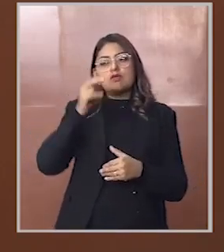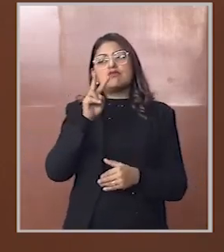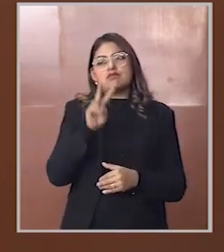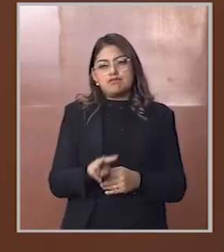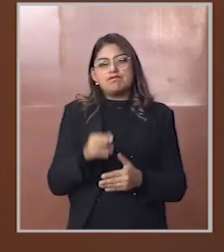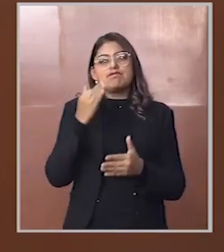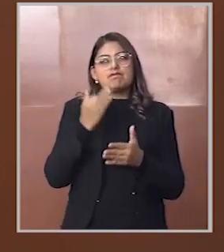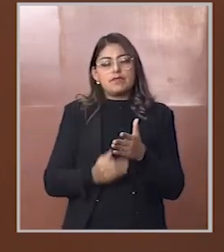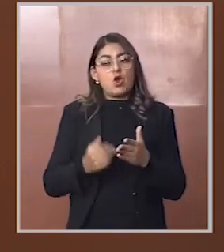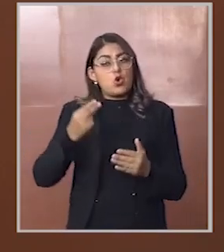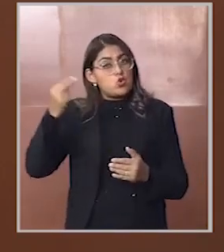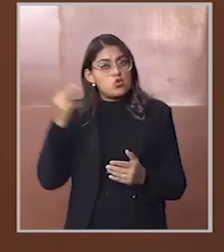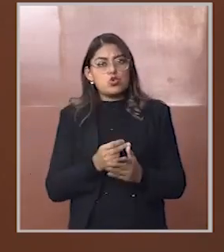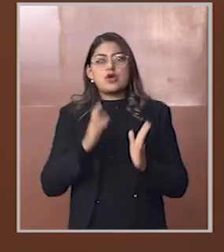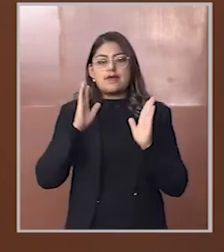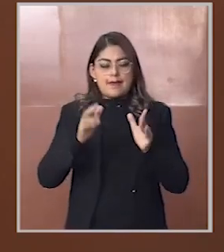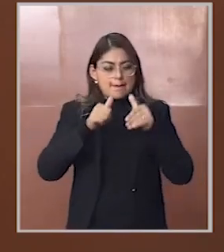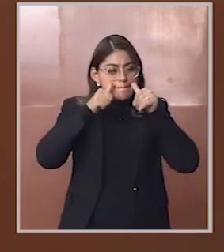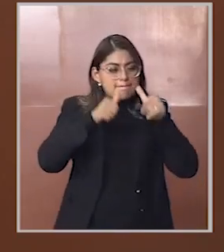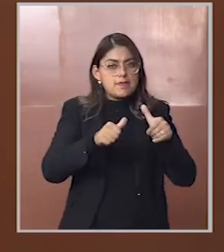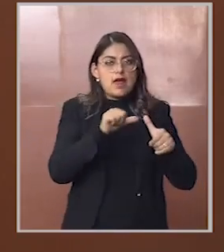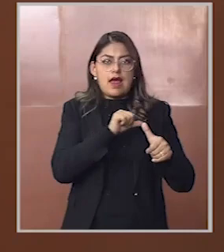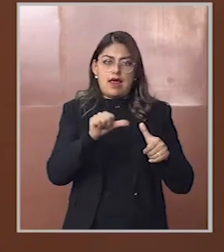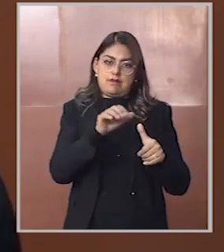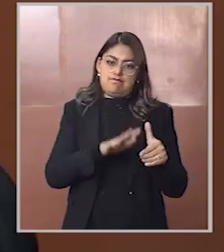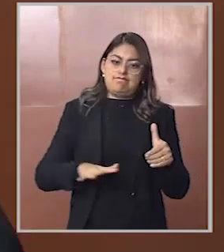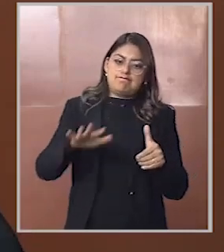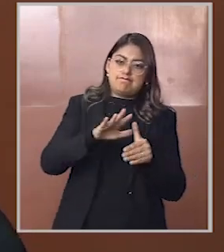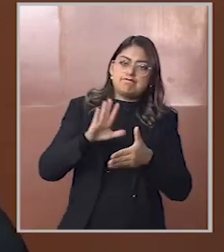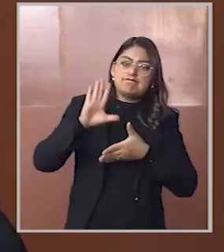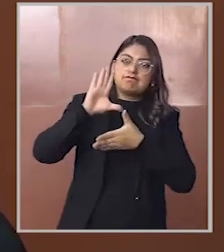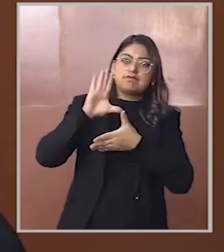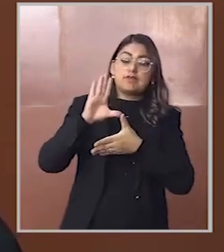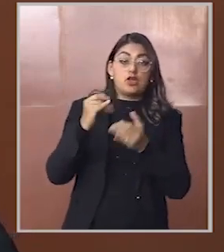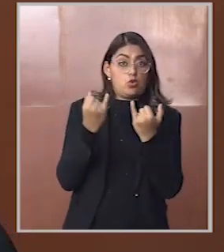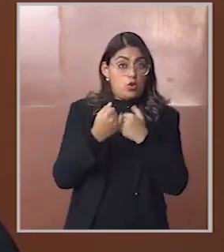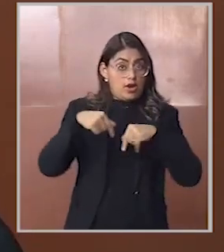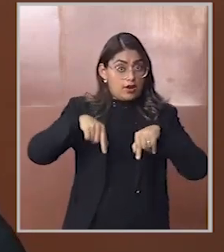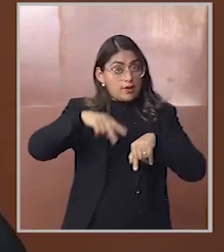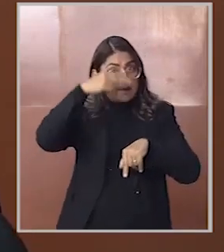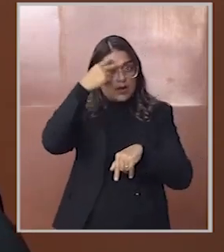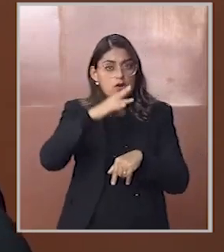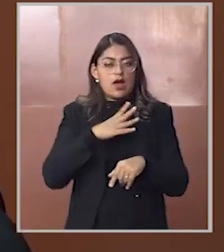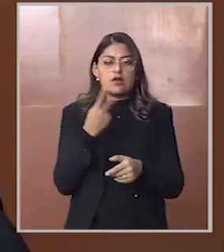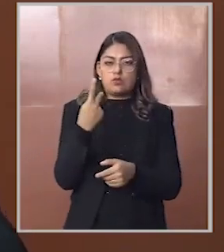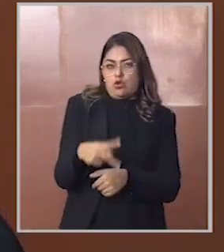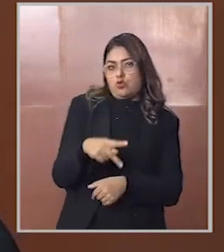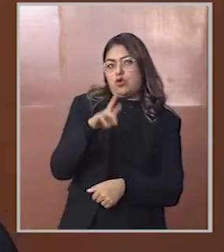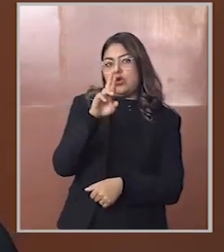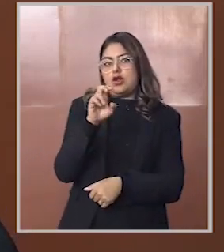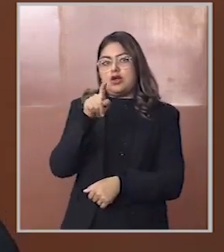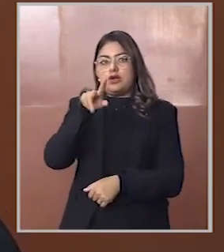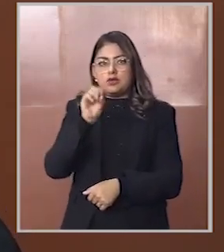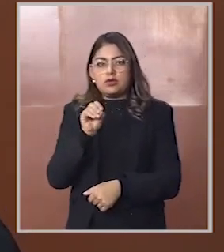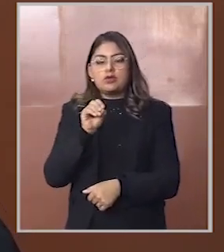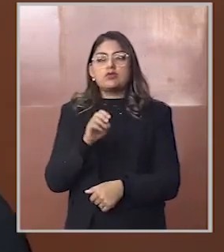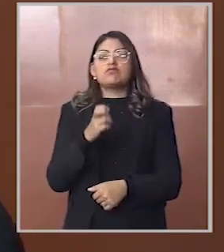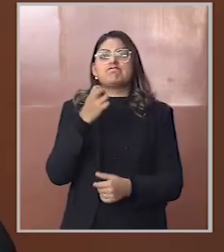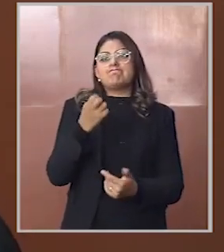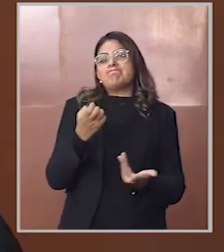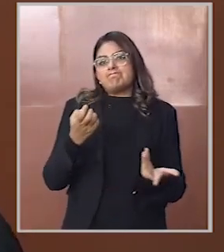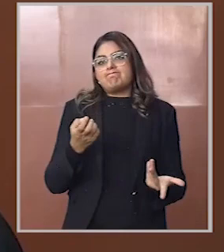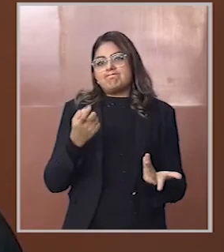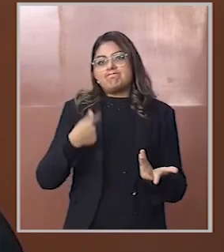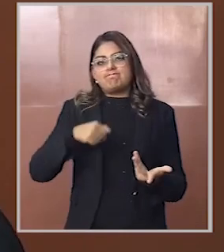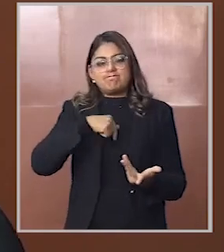en materia de Derechos Humanos en las Américas no entonces también México pues tiene sus sus retos en en la materia y sin lugar a